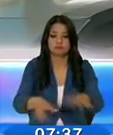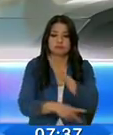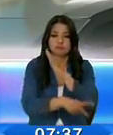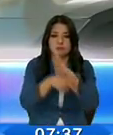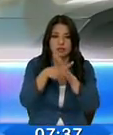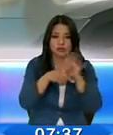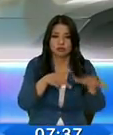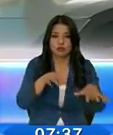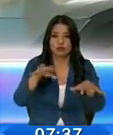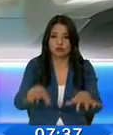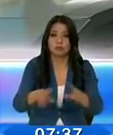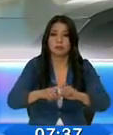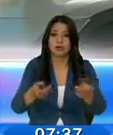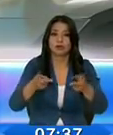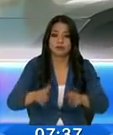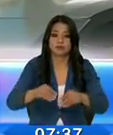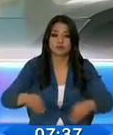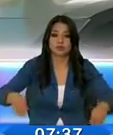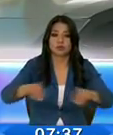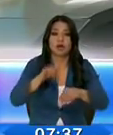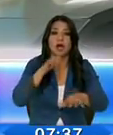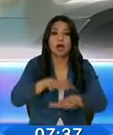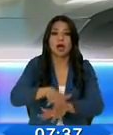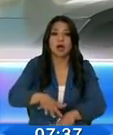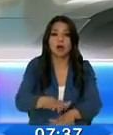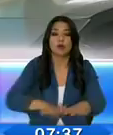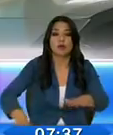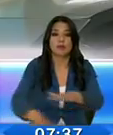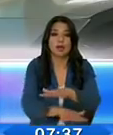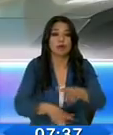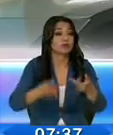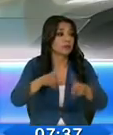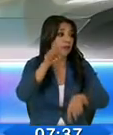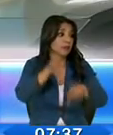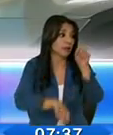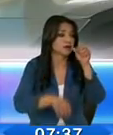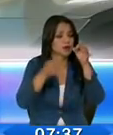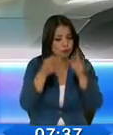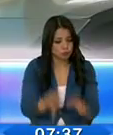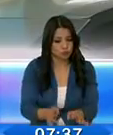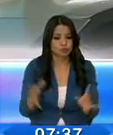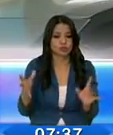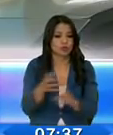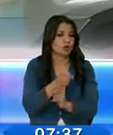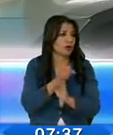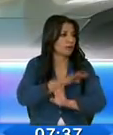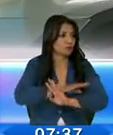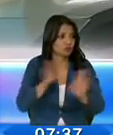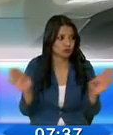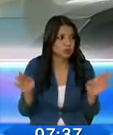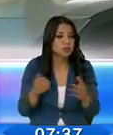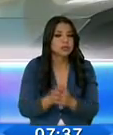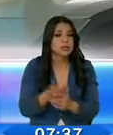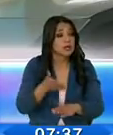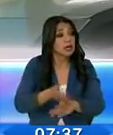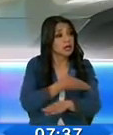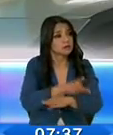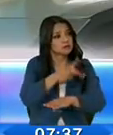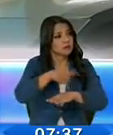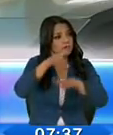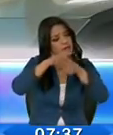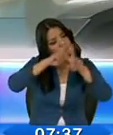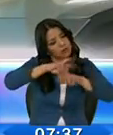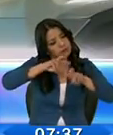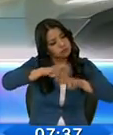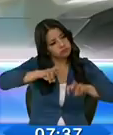todo al suelo y a las aguas subterráneas. Esto se logró determinar luego de un peritaje en donde se